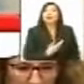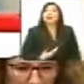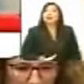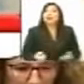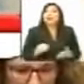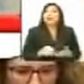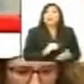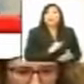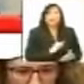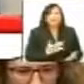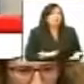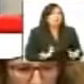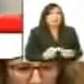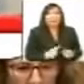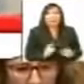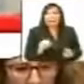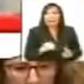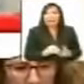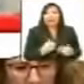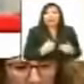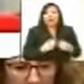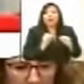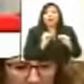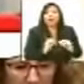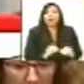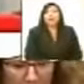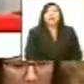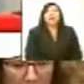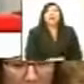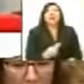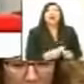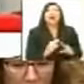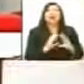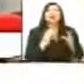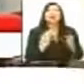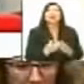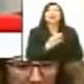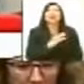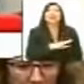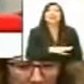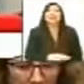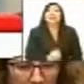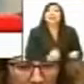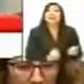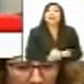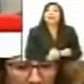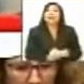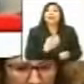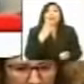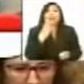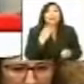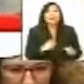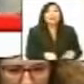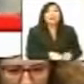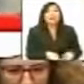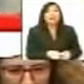institucional, particularmente en dos temas que yo los considero relevantes. Yo ofrezco a nombre del Congreso de Chile la colaboración y la experiencia también